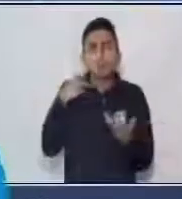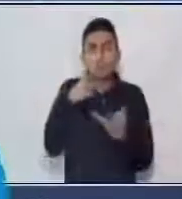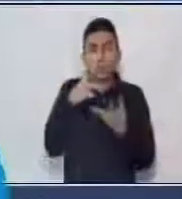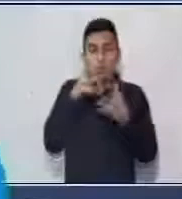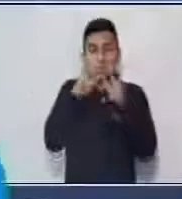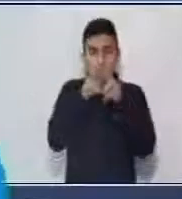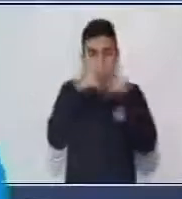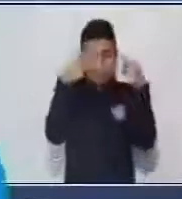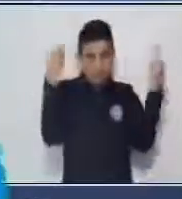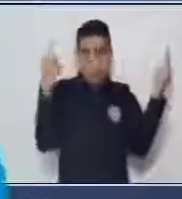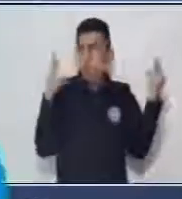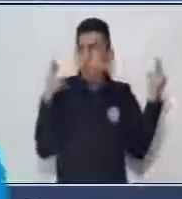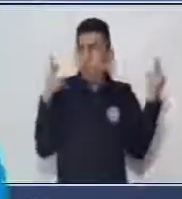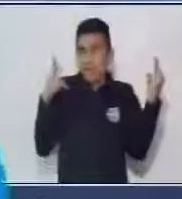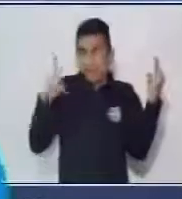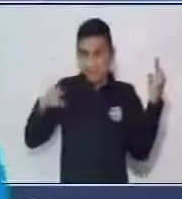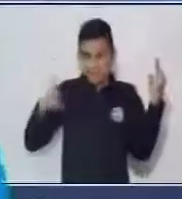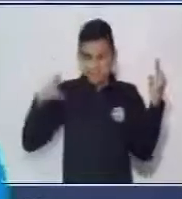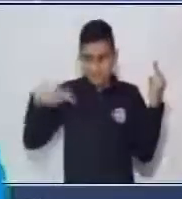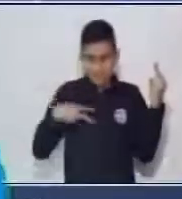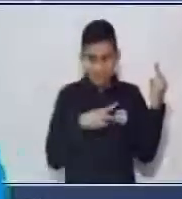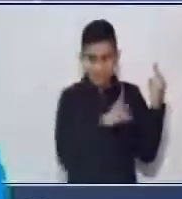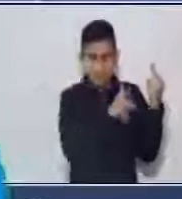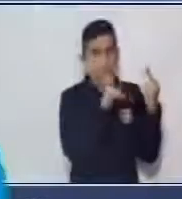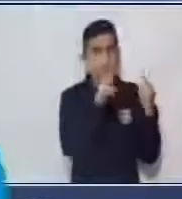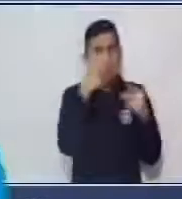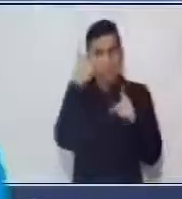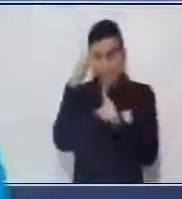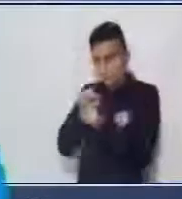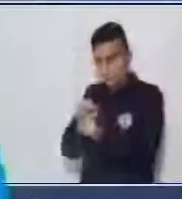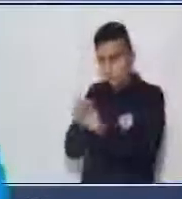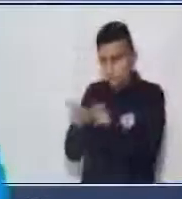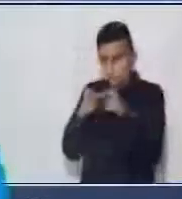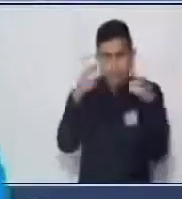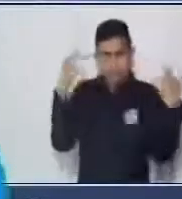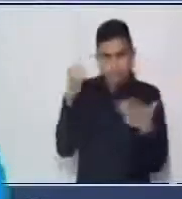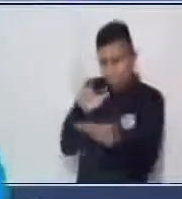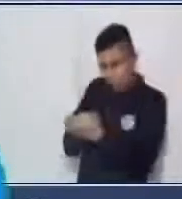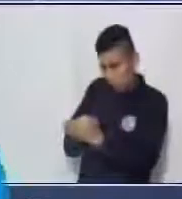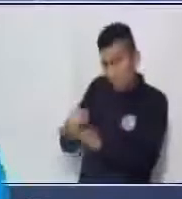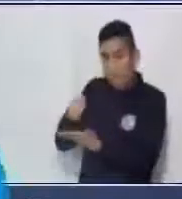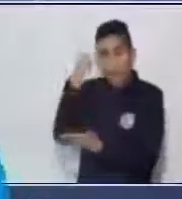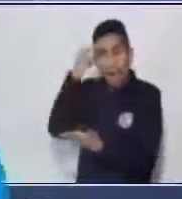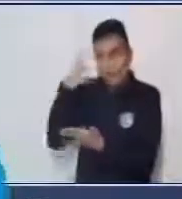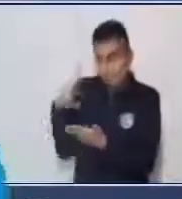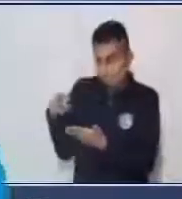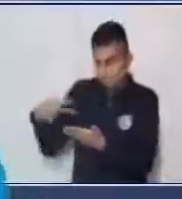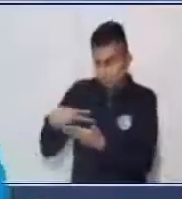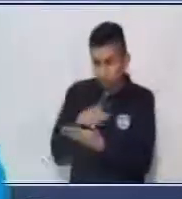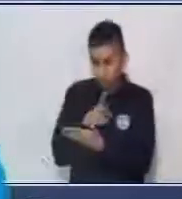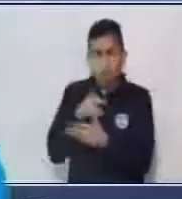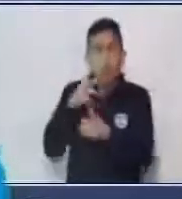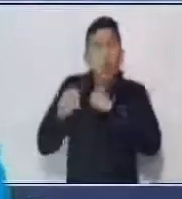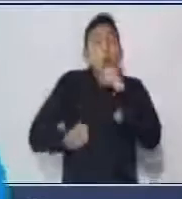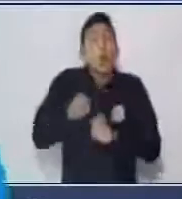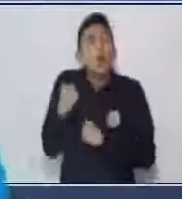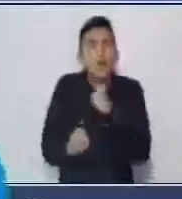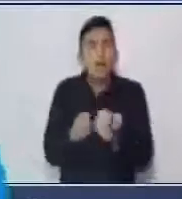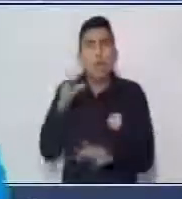recortarlas y colocar el verbo, o sea, la acción que está realizando en ese momento esa persona, ese